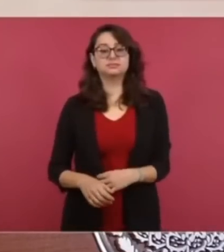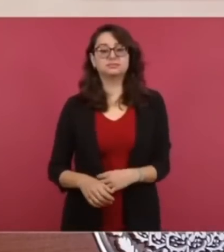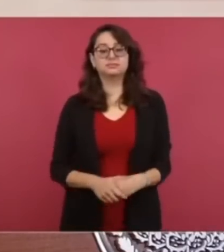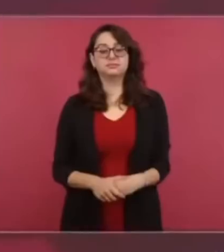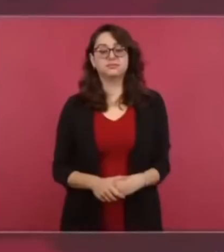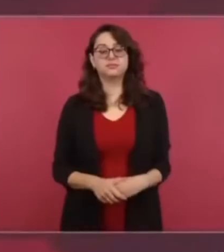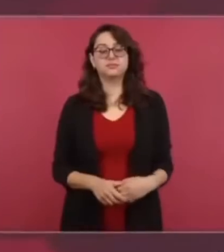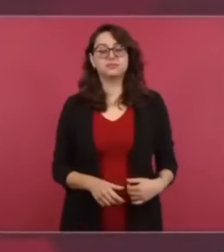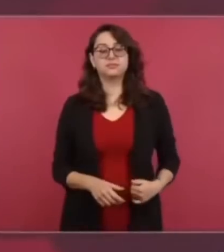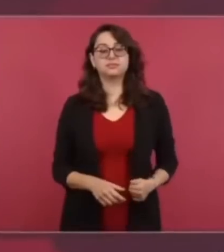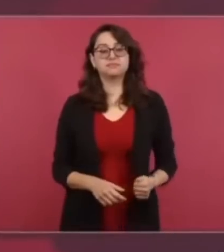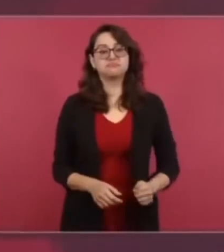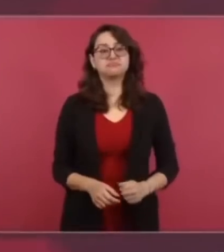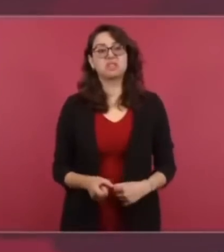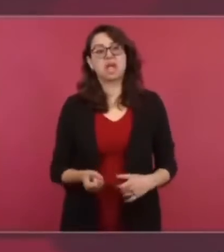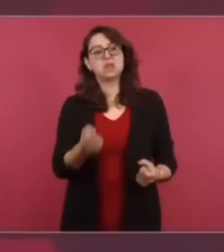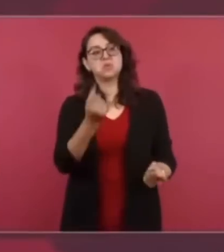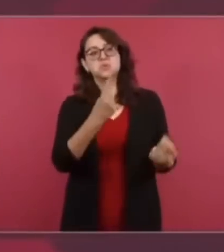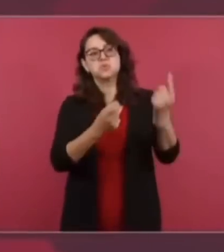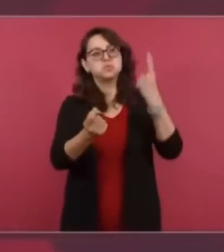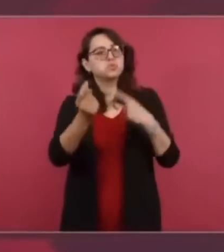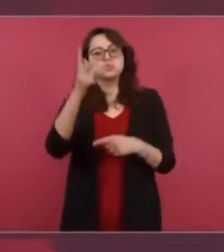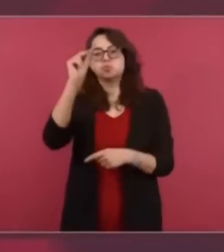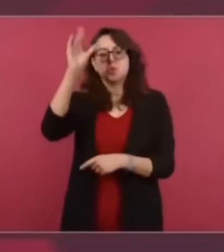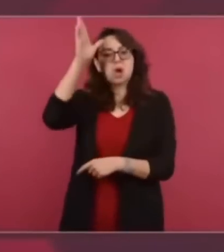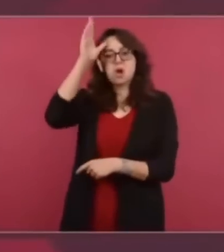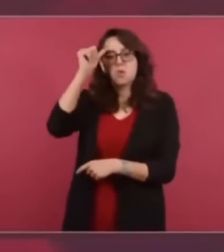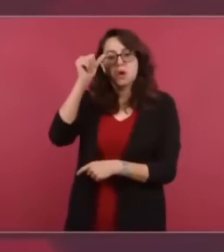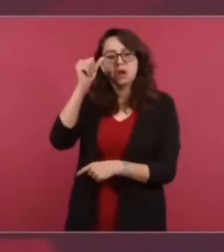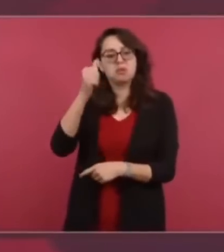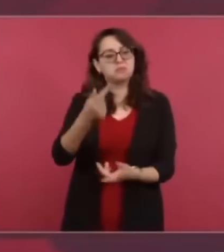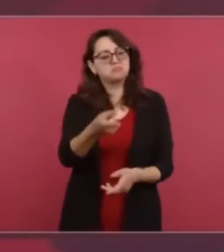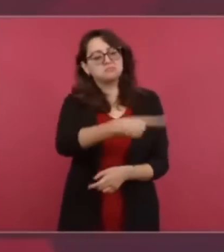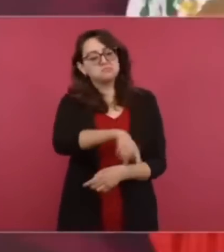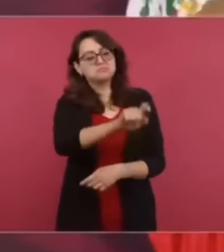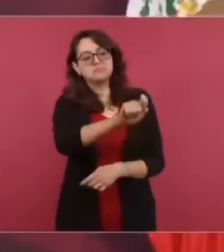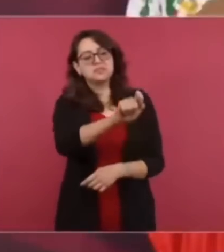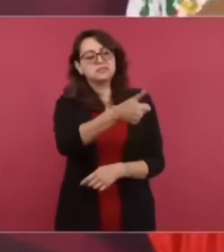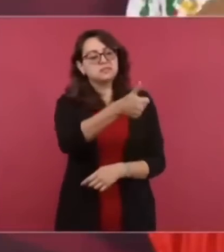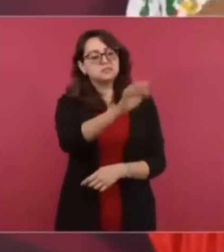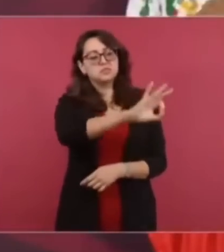pero pues también tienen derecho, ¿no? Todos el mundo tenemos derecho